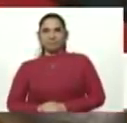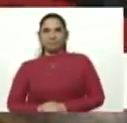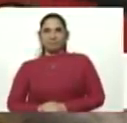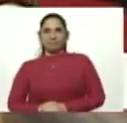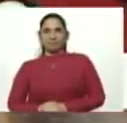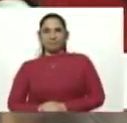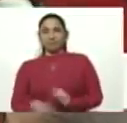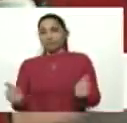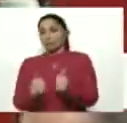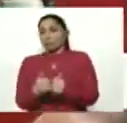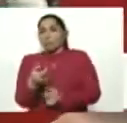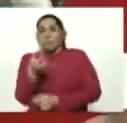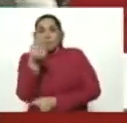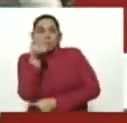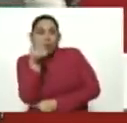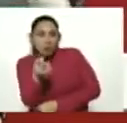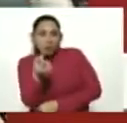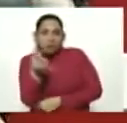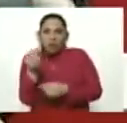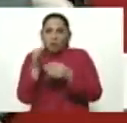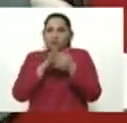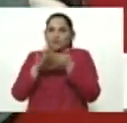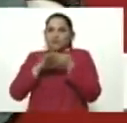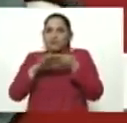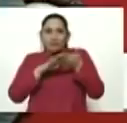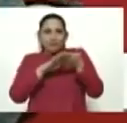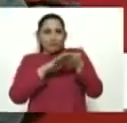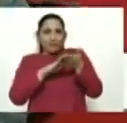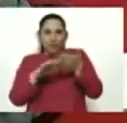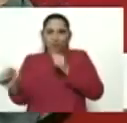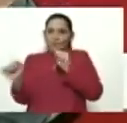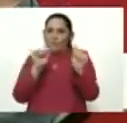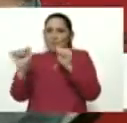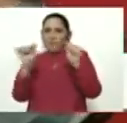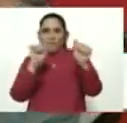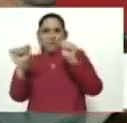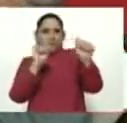Con un poquito de vaselina y una media